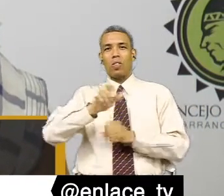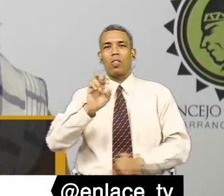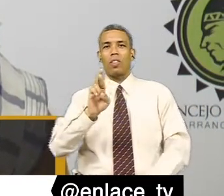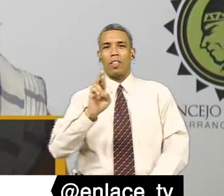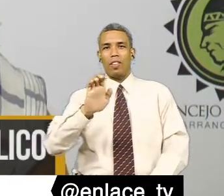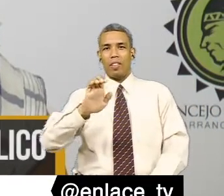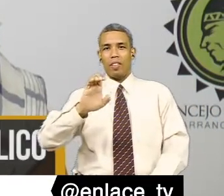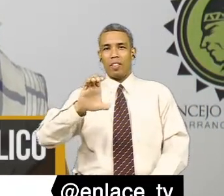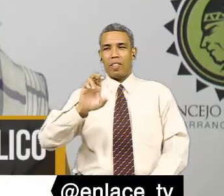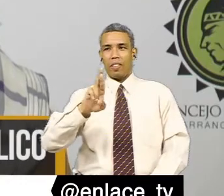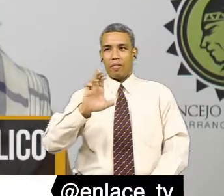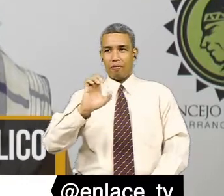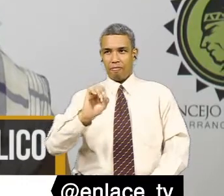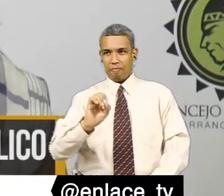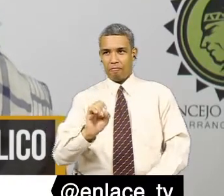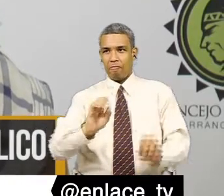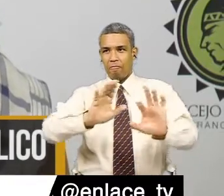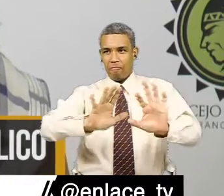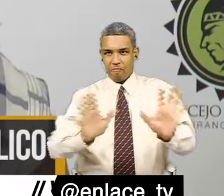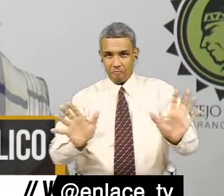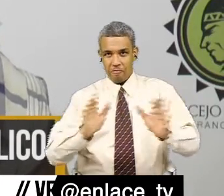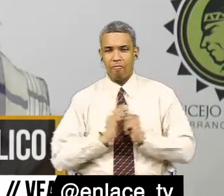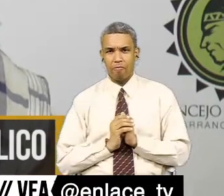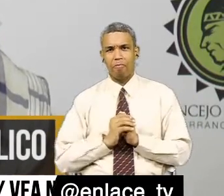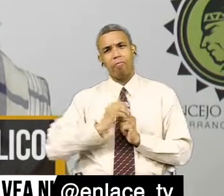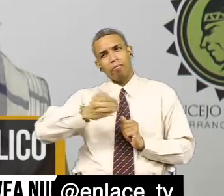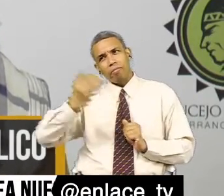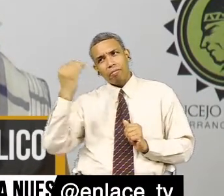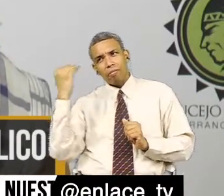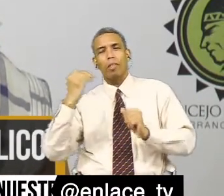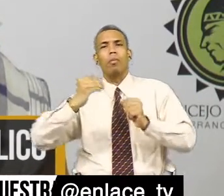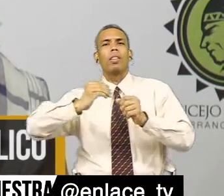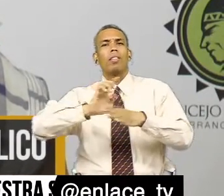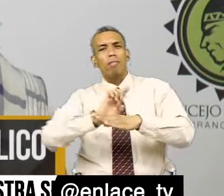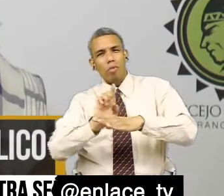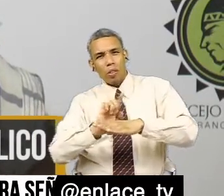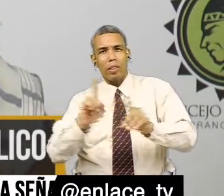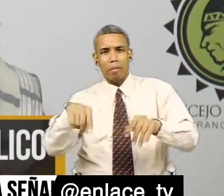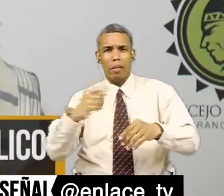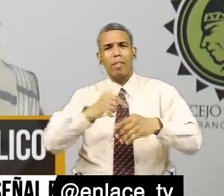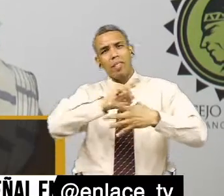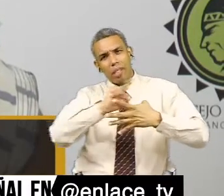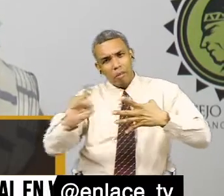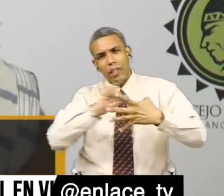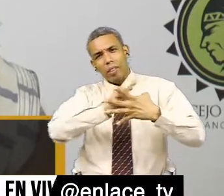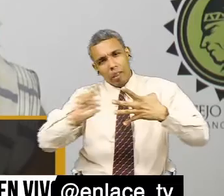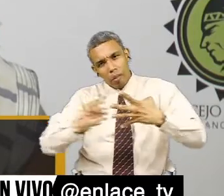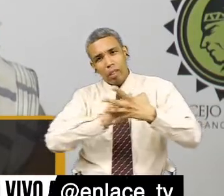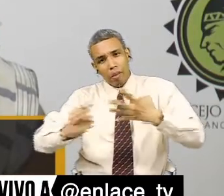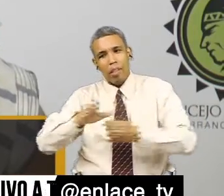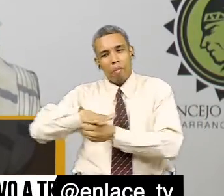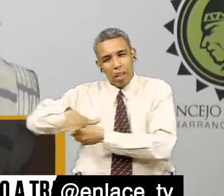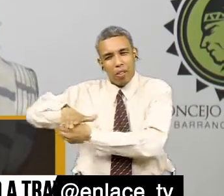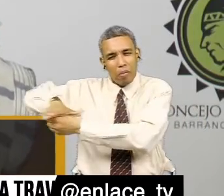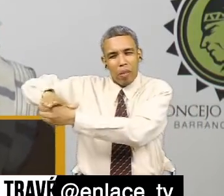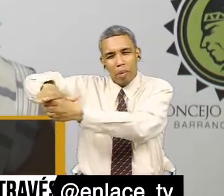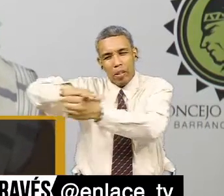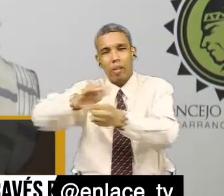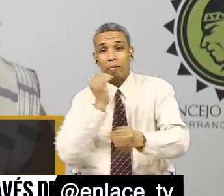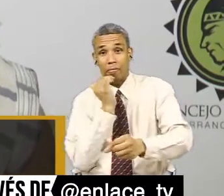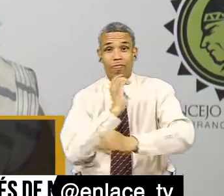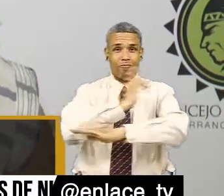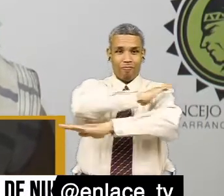cancha de la Floresta, y pues semanalmente estamos haciendo cronograma para asistir a otras zonas. Frente a la calle 49